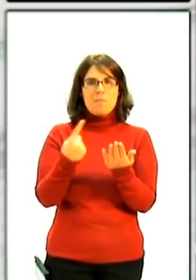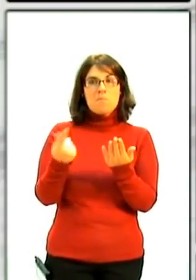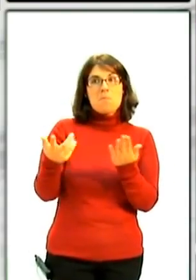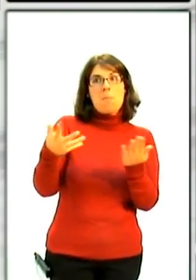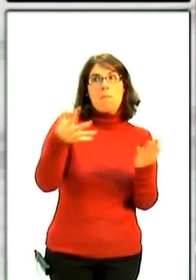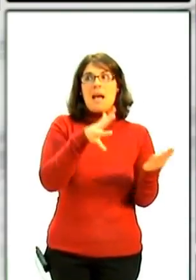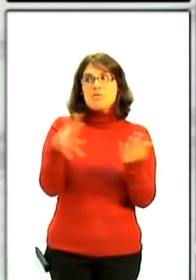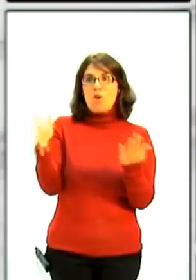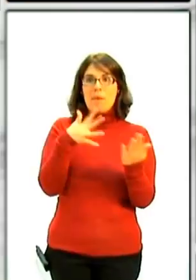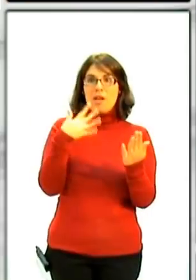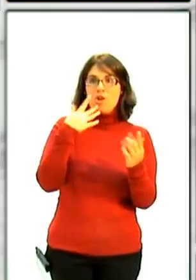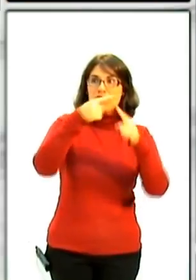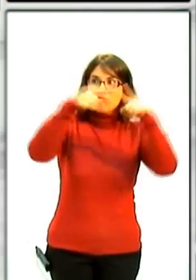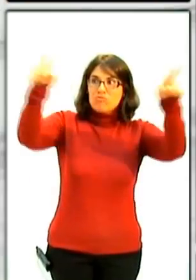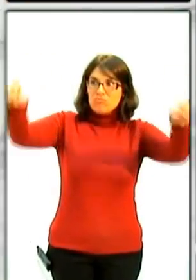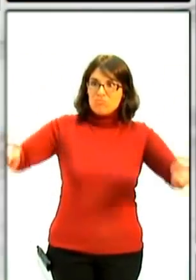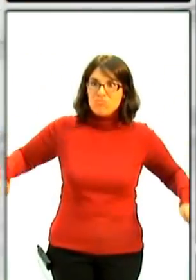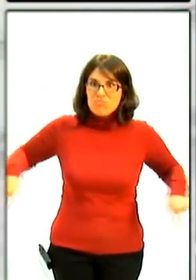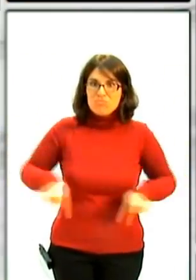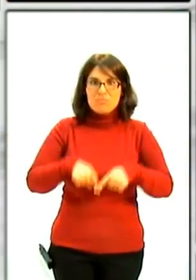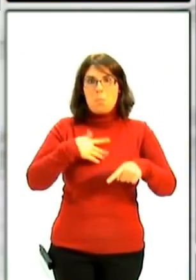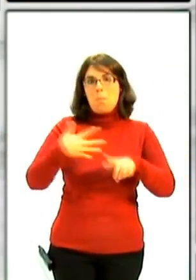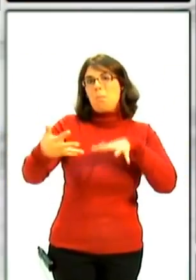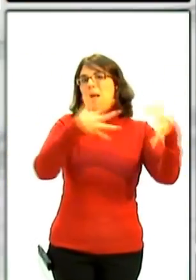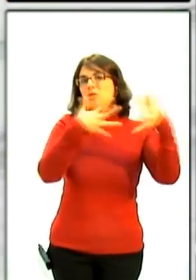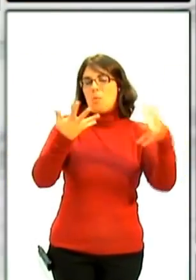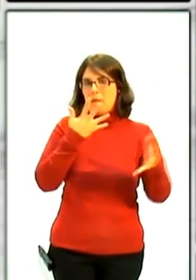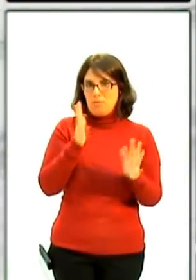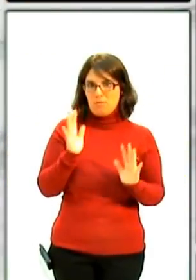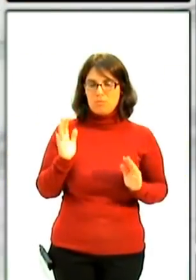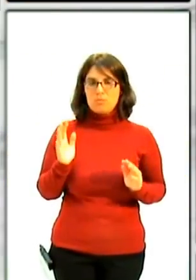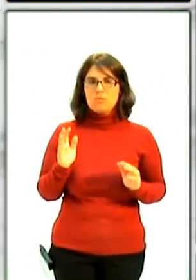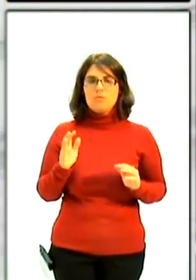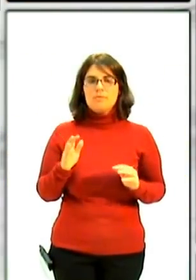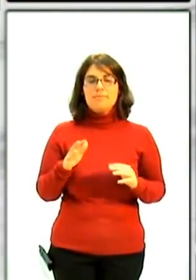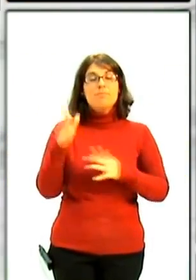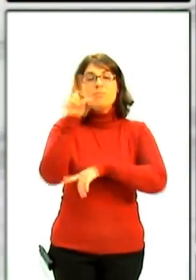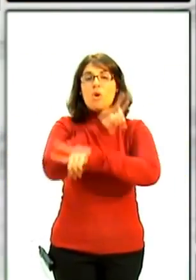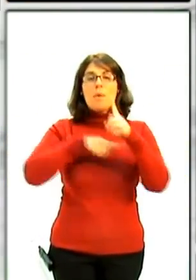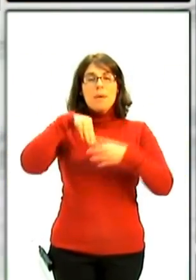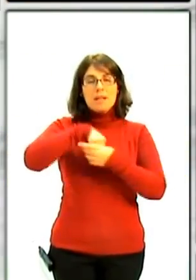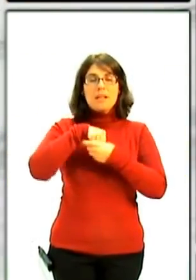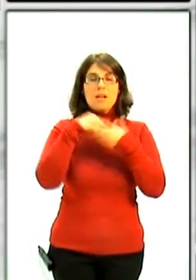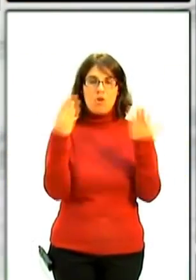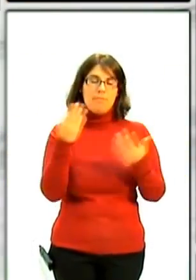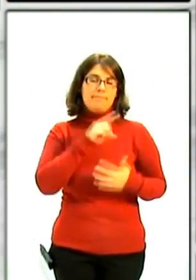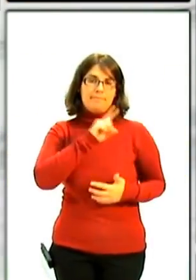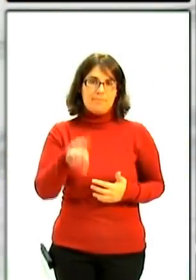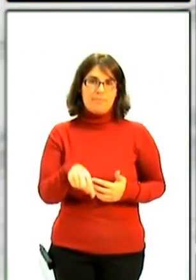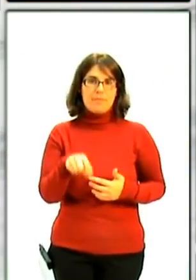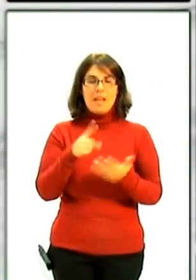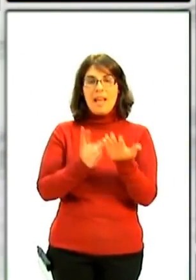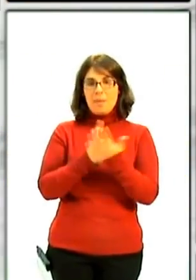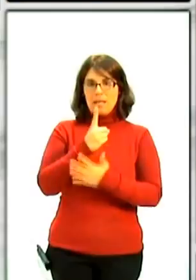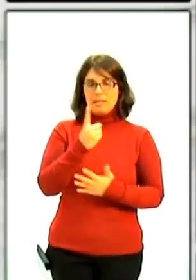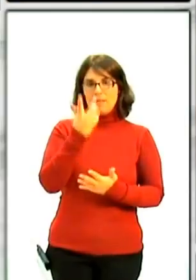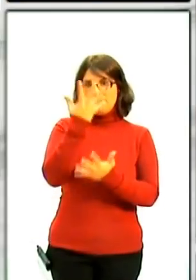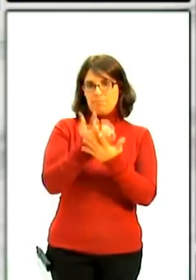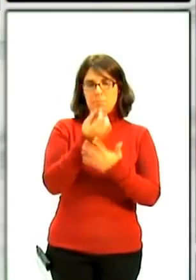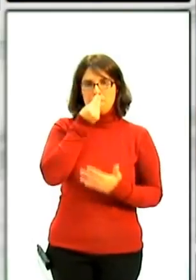esta manzana. En interiores el problema que hay es que, bueno, lógicamente, aparte de que pierde señal de GPS,